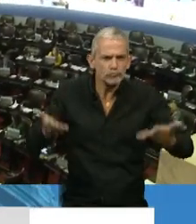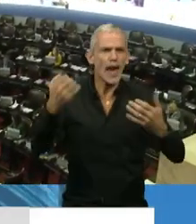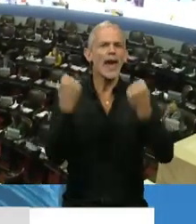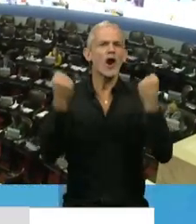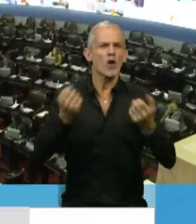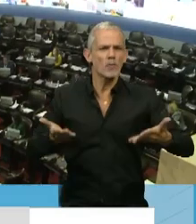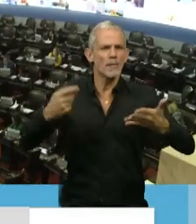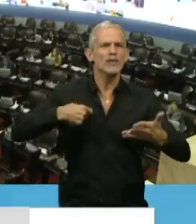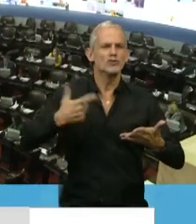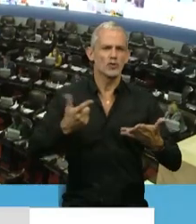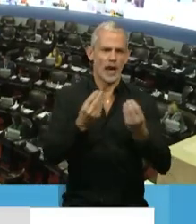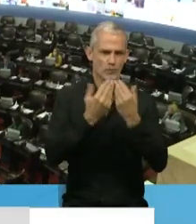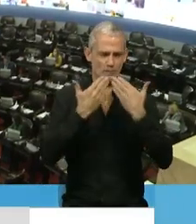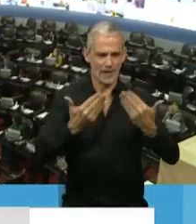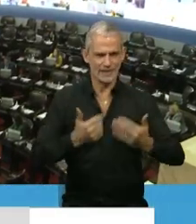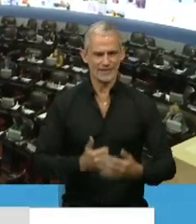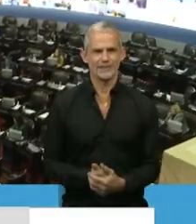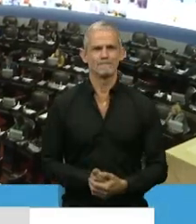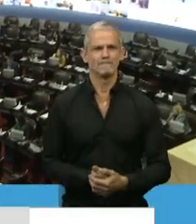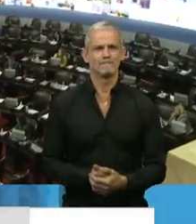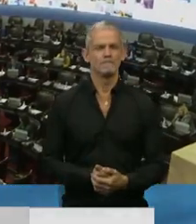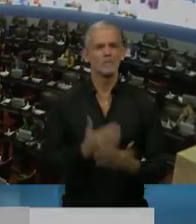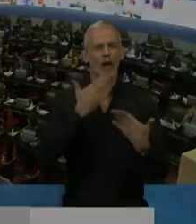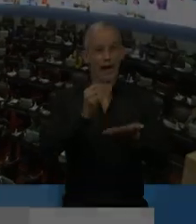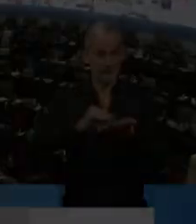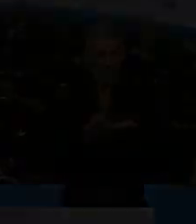económica y social. Muchísimas gracias. Gracias, diputado Ferraro.